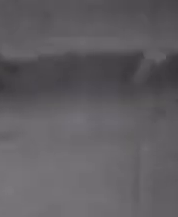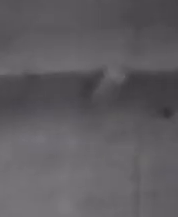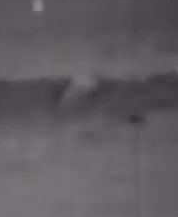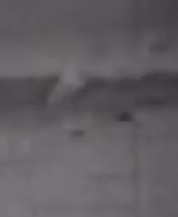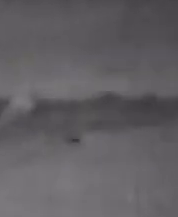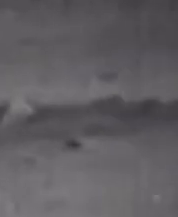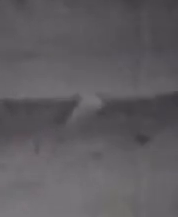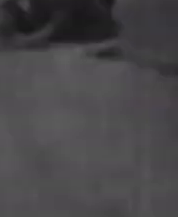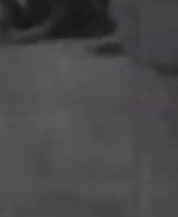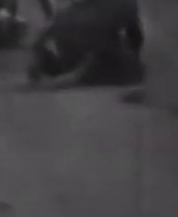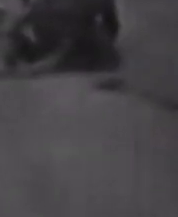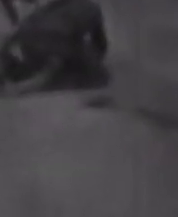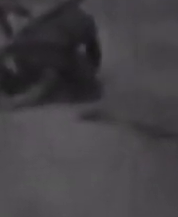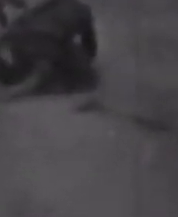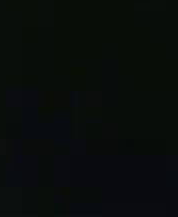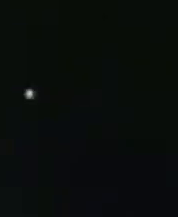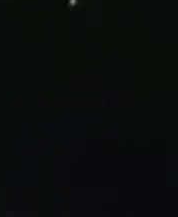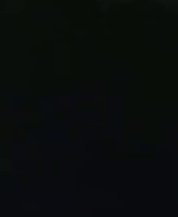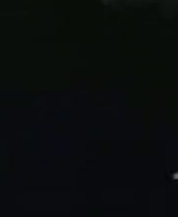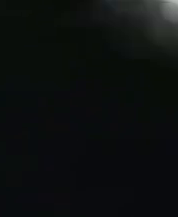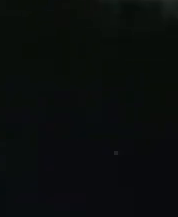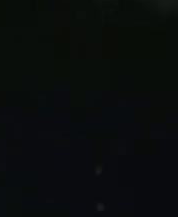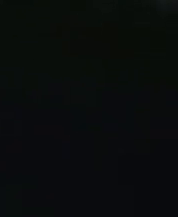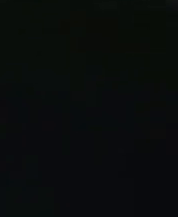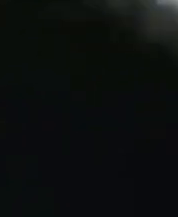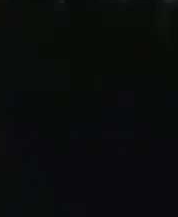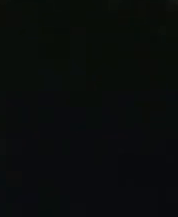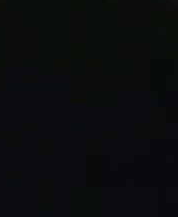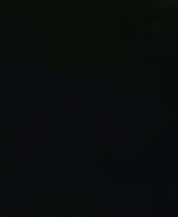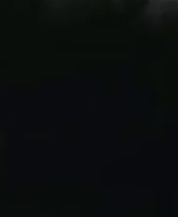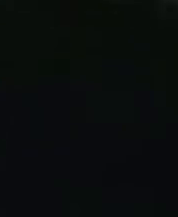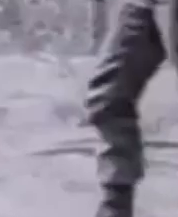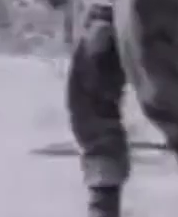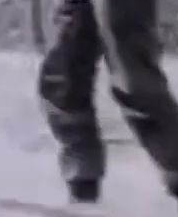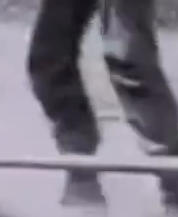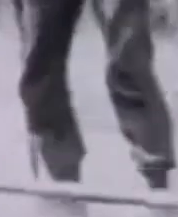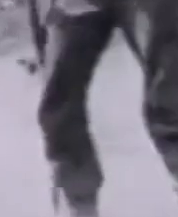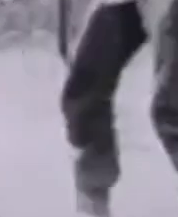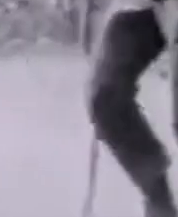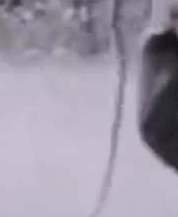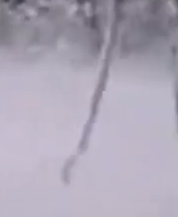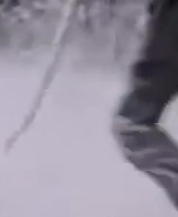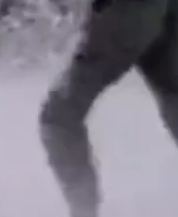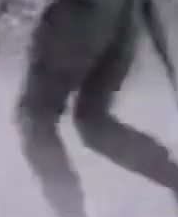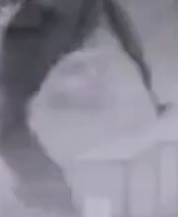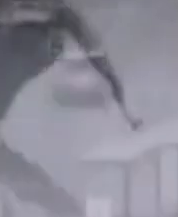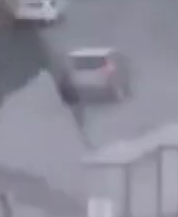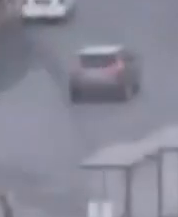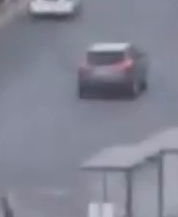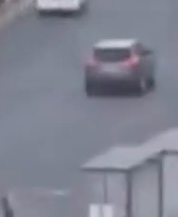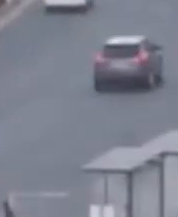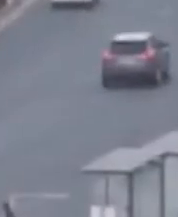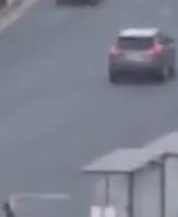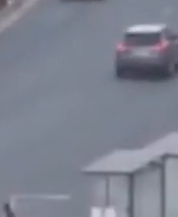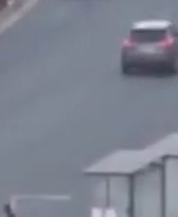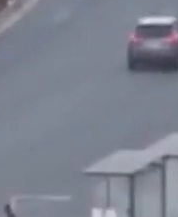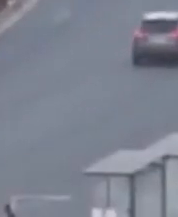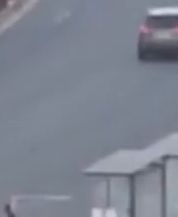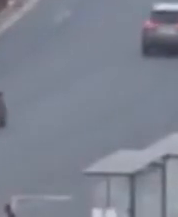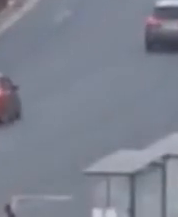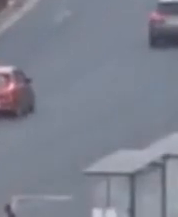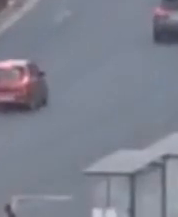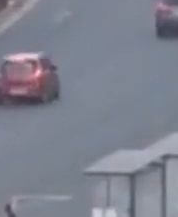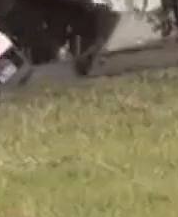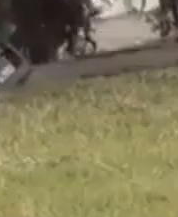una alarmante contienda por los derechos elementales del ser humano. Una guerra que las marcó para siempre. Sus mensajes